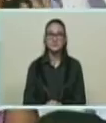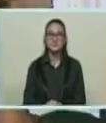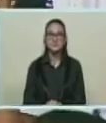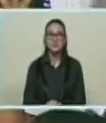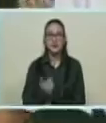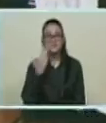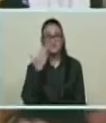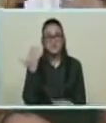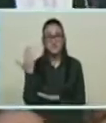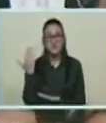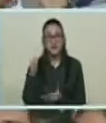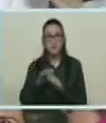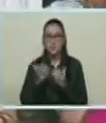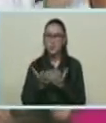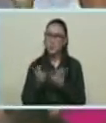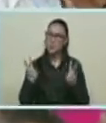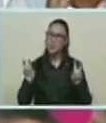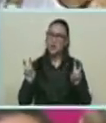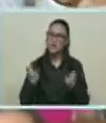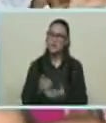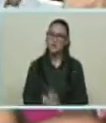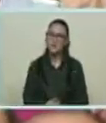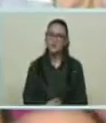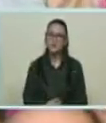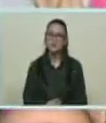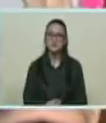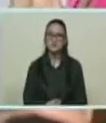Mira cómo se va haciendo el mundo nuevo.